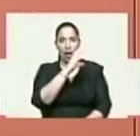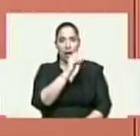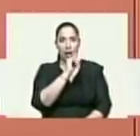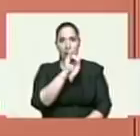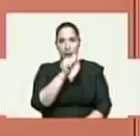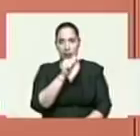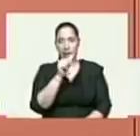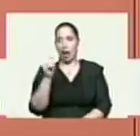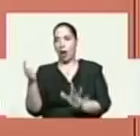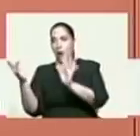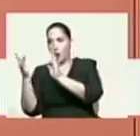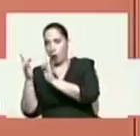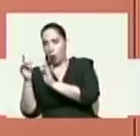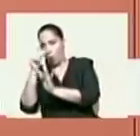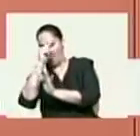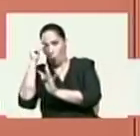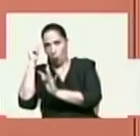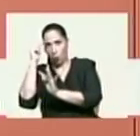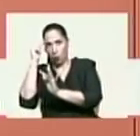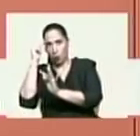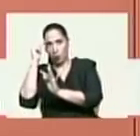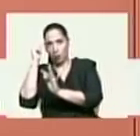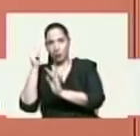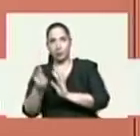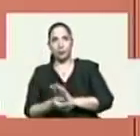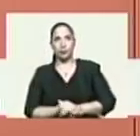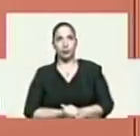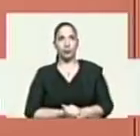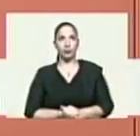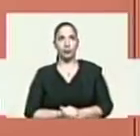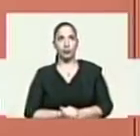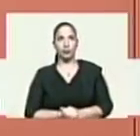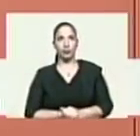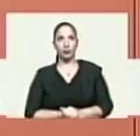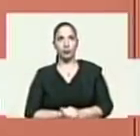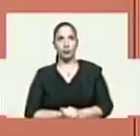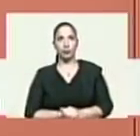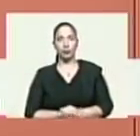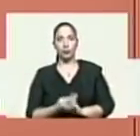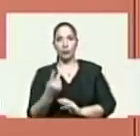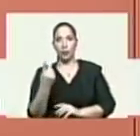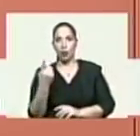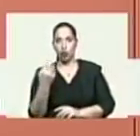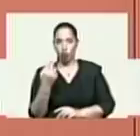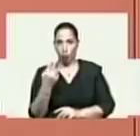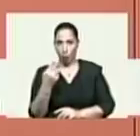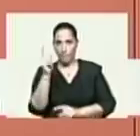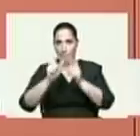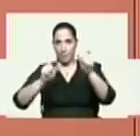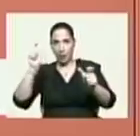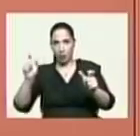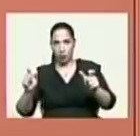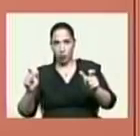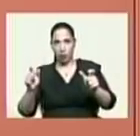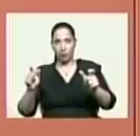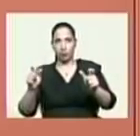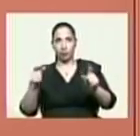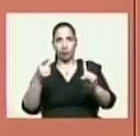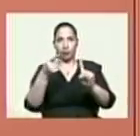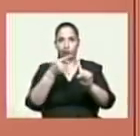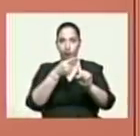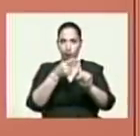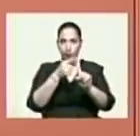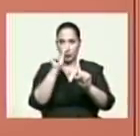entre García Palomo y Julio Borges resultaron ser dos. Por una parte, el